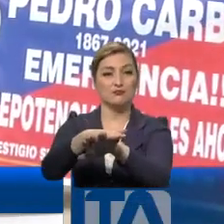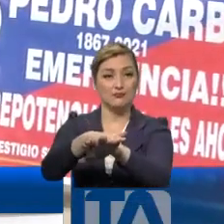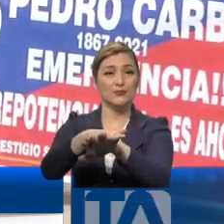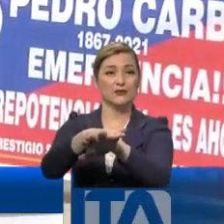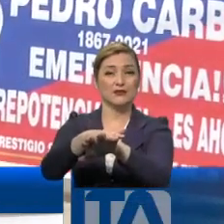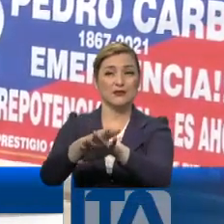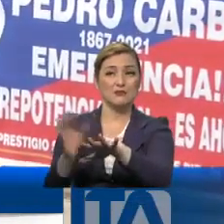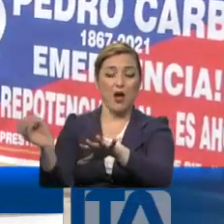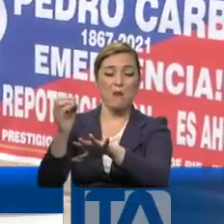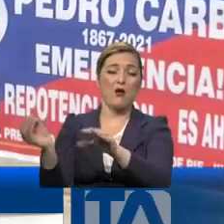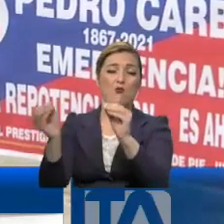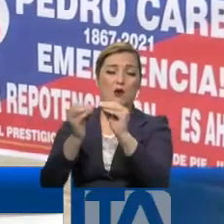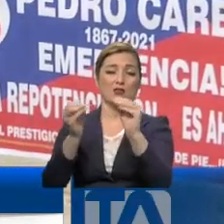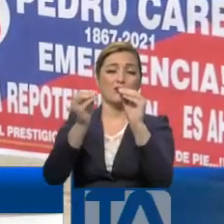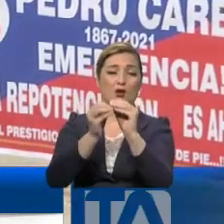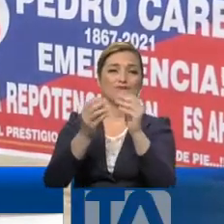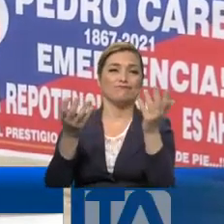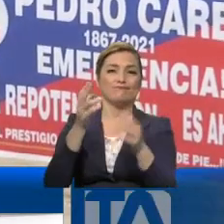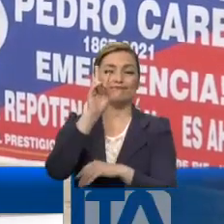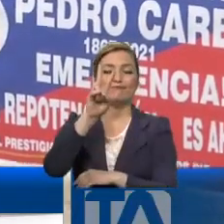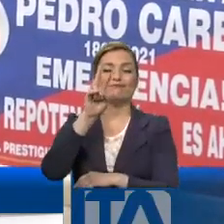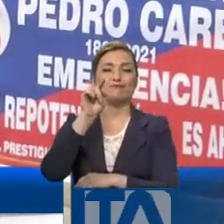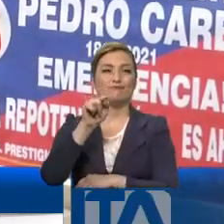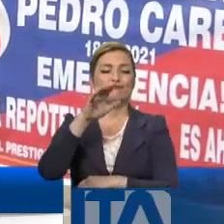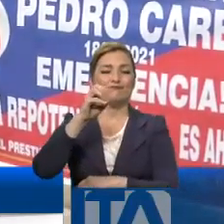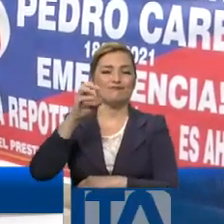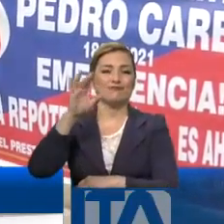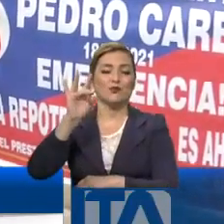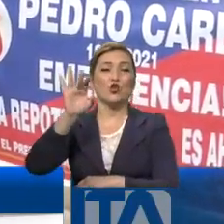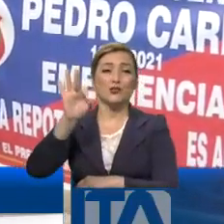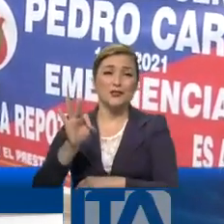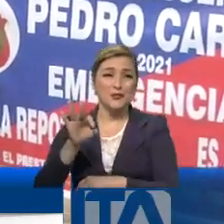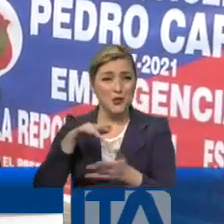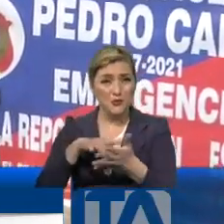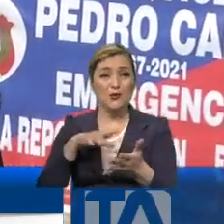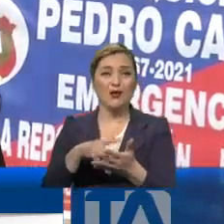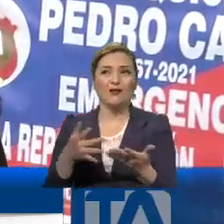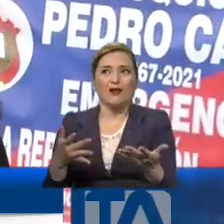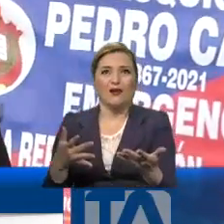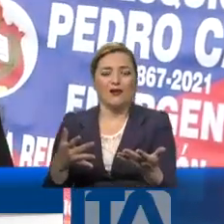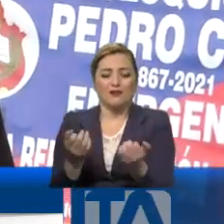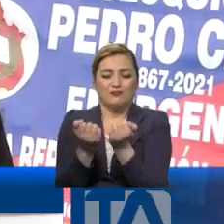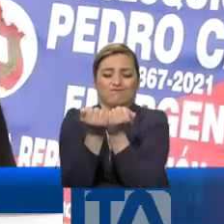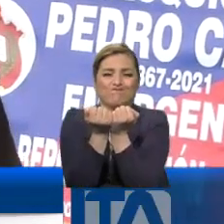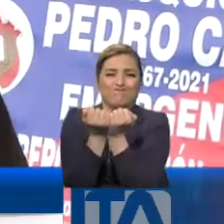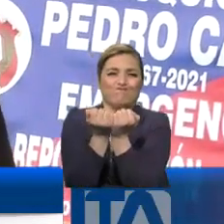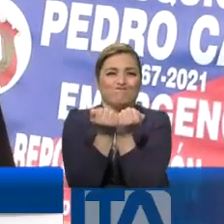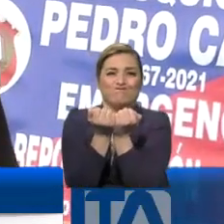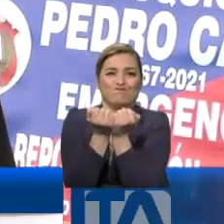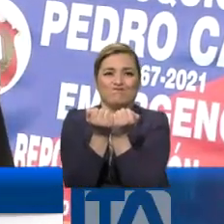obviamente doblegó. Hoy estamos con 2,589 estudiantes, donde prácticamente ya